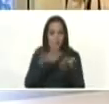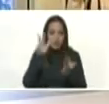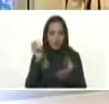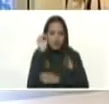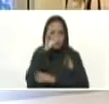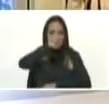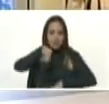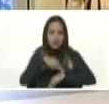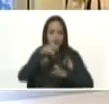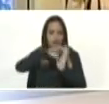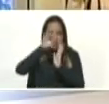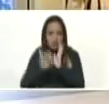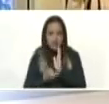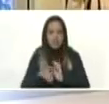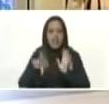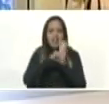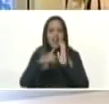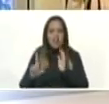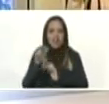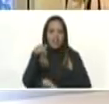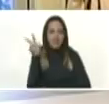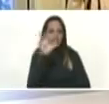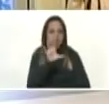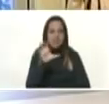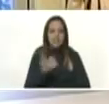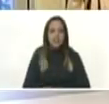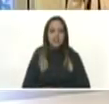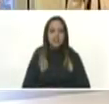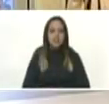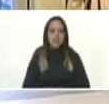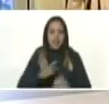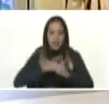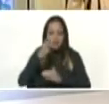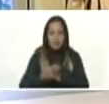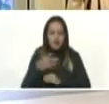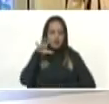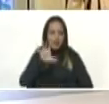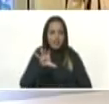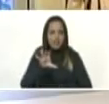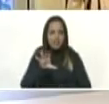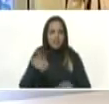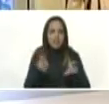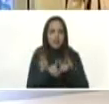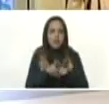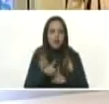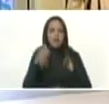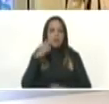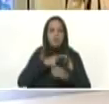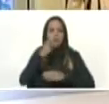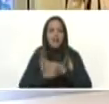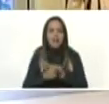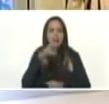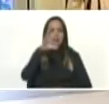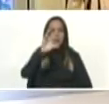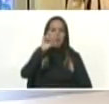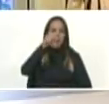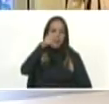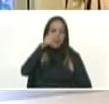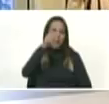Nacional Constituyente, ley de la República, ese es el plan país. El plan país, el plan de la patria, de la experiencia